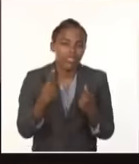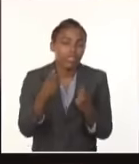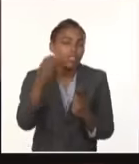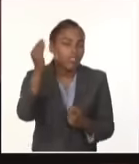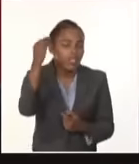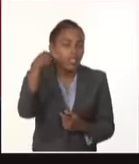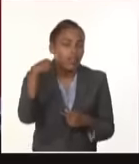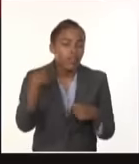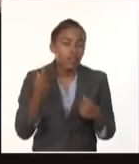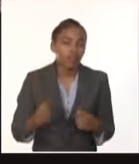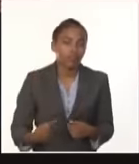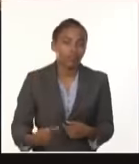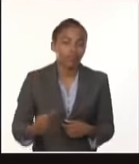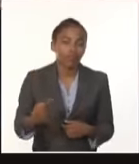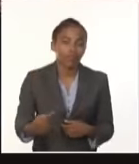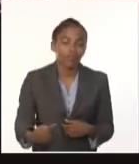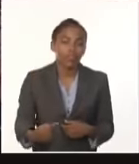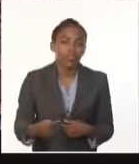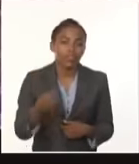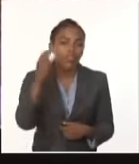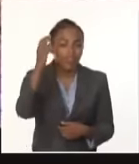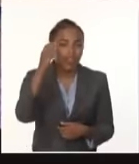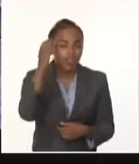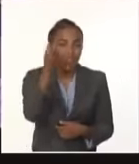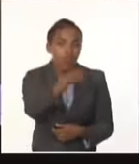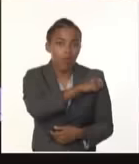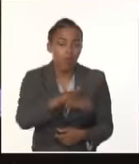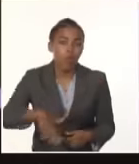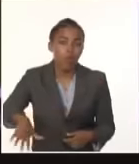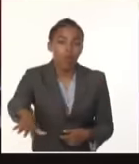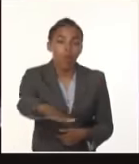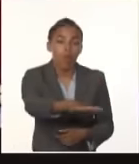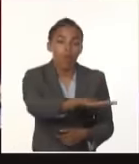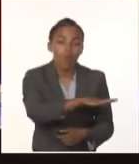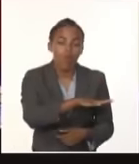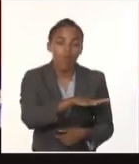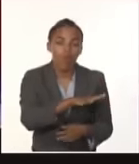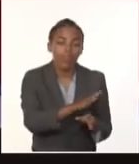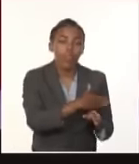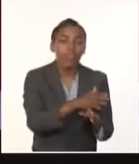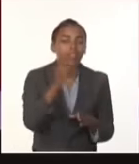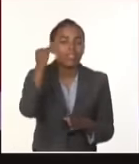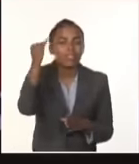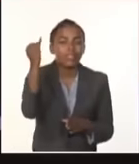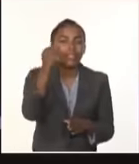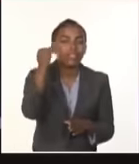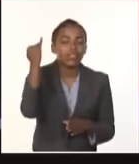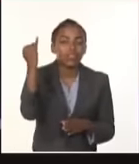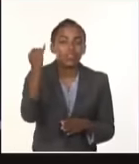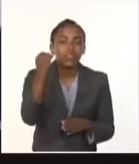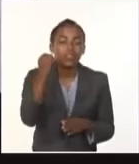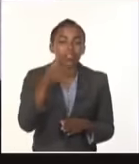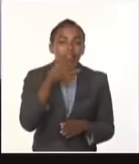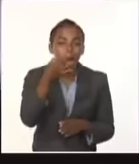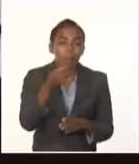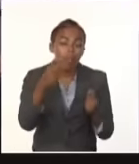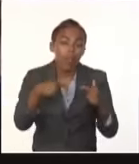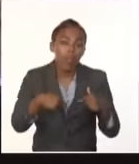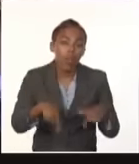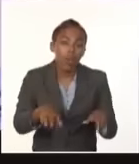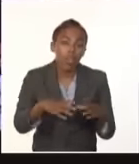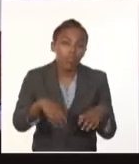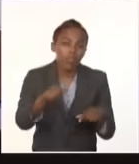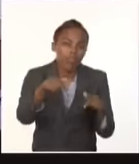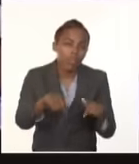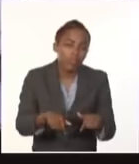popular, que son muchos y desde muy diferentes perspectivas los que califican el momento actual como el más difícil